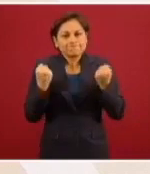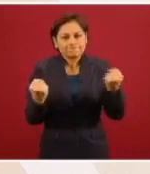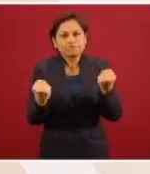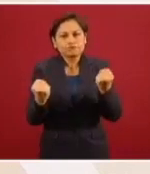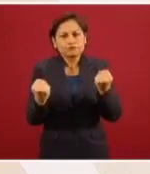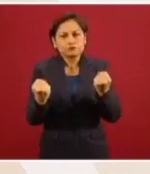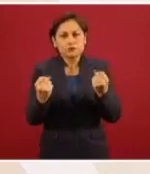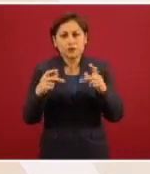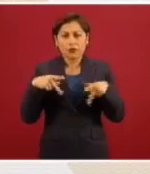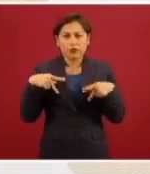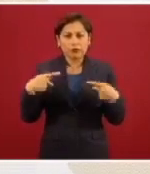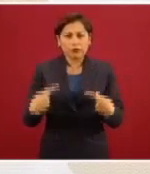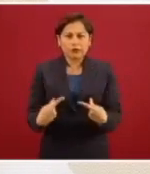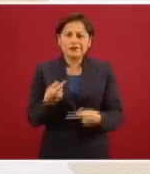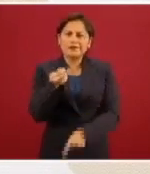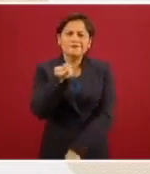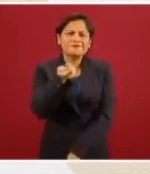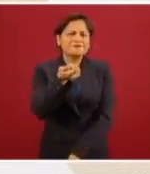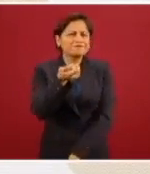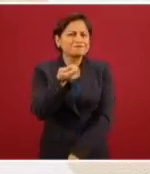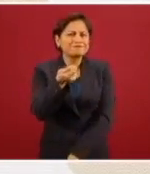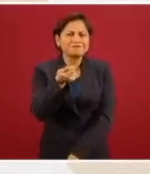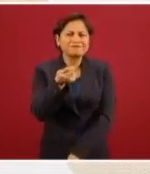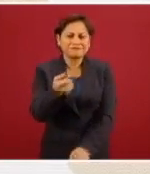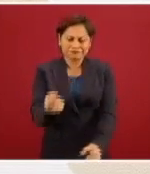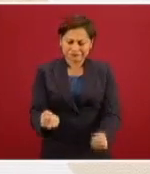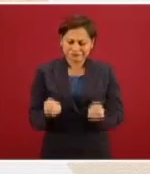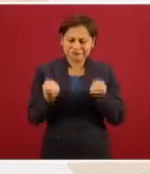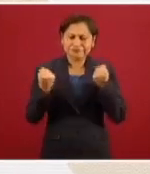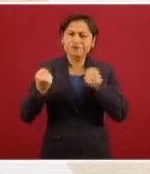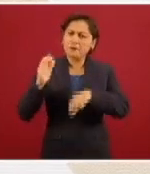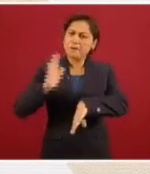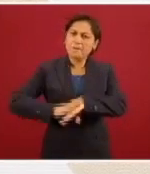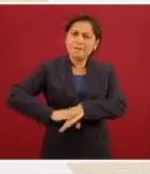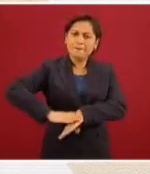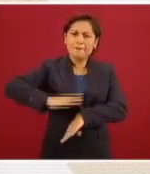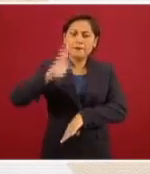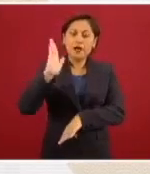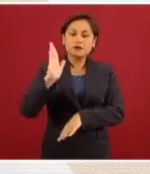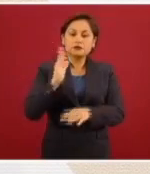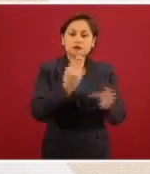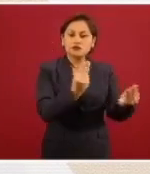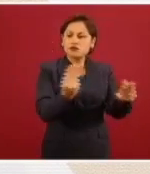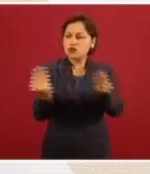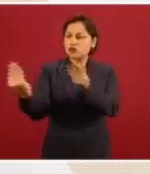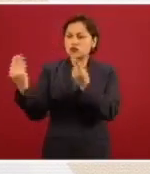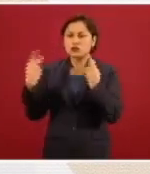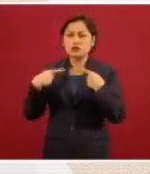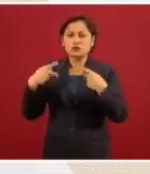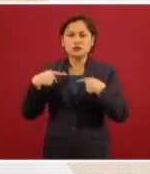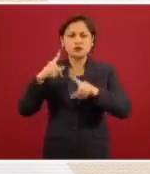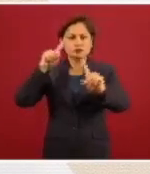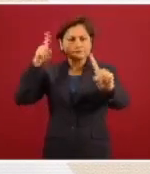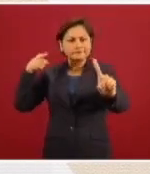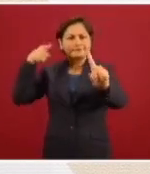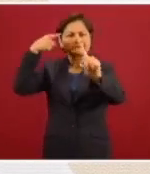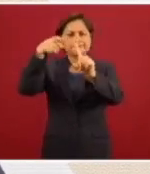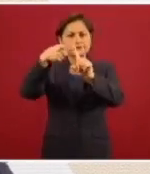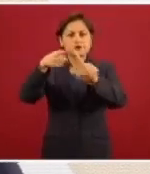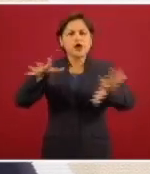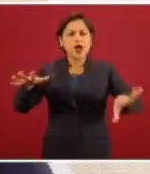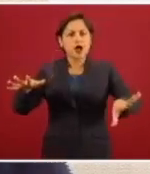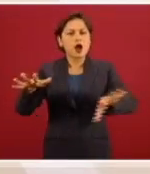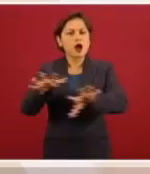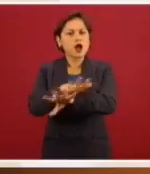son mucho más los ciudadanos que buscan el cambio verdadero